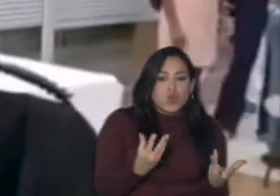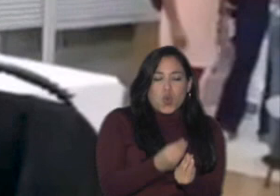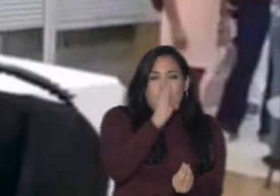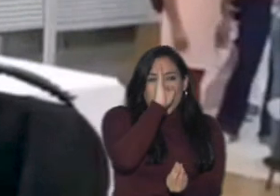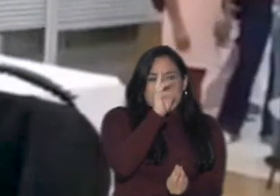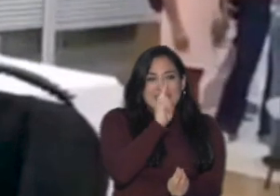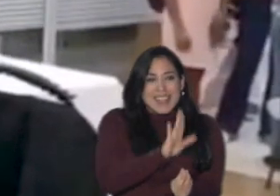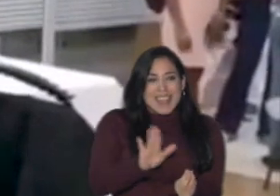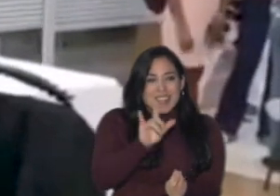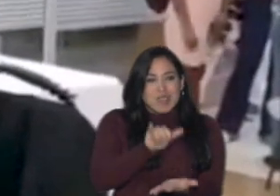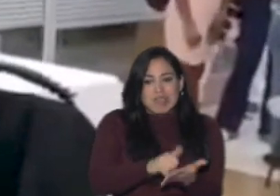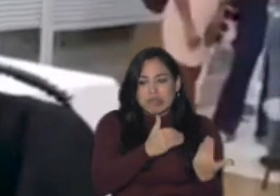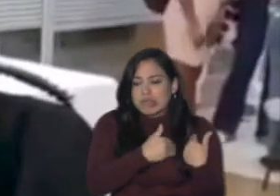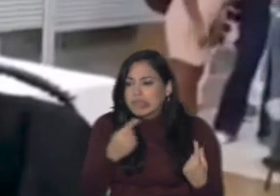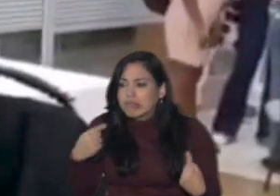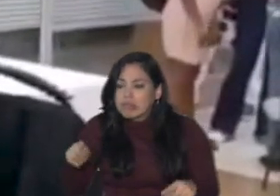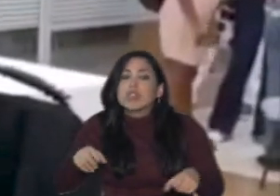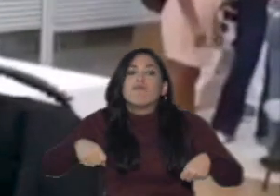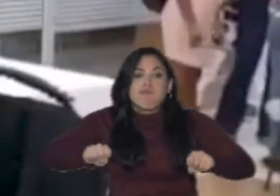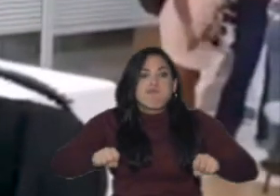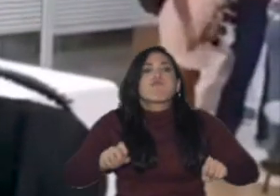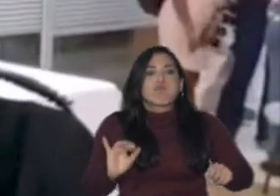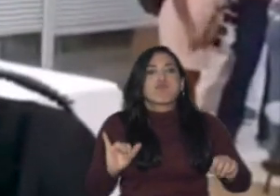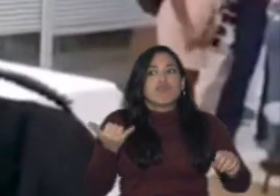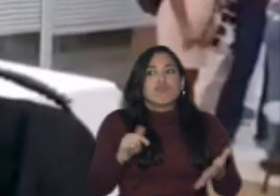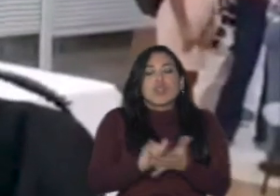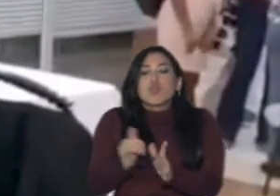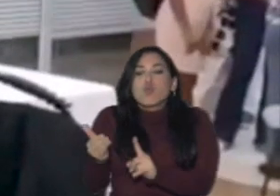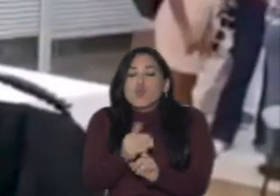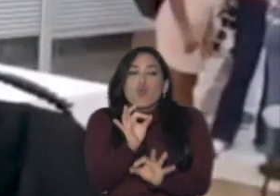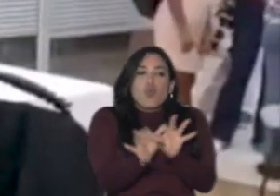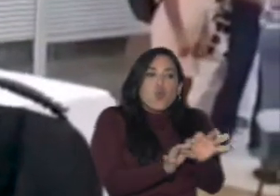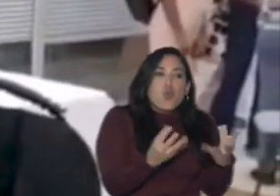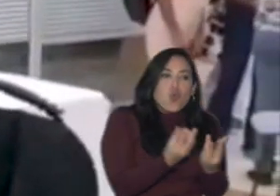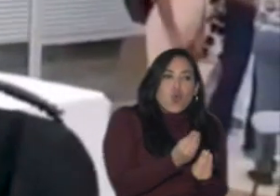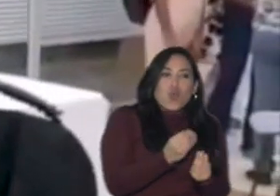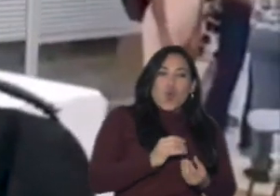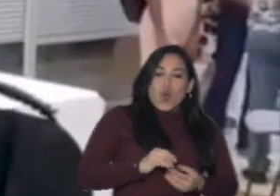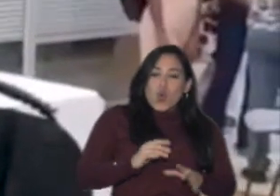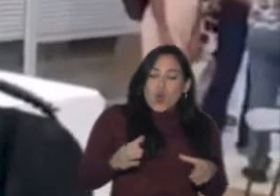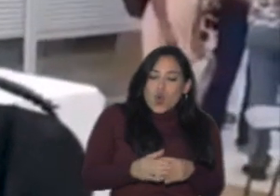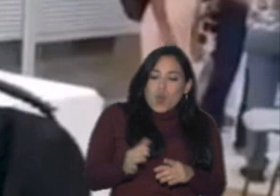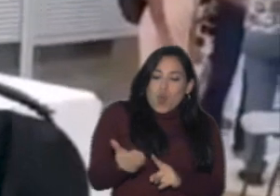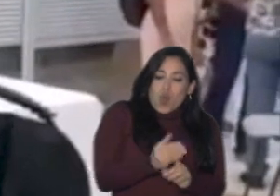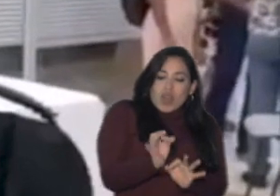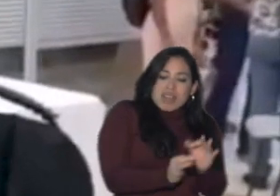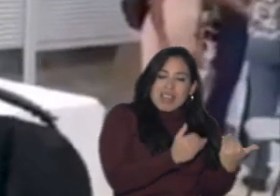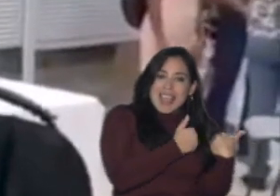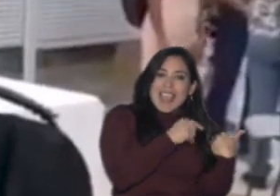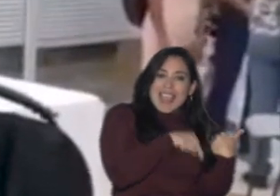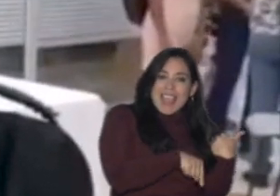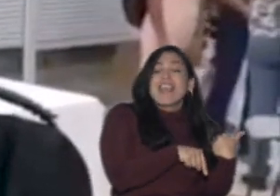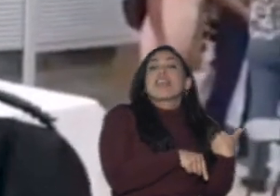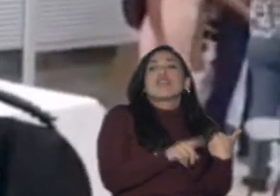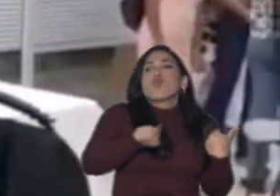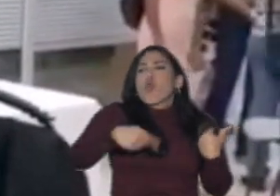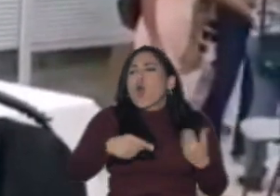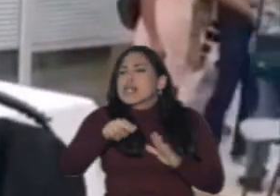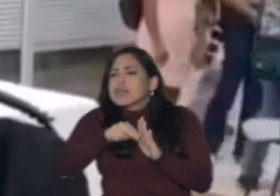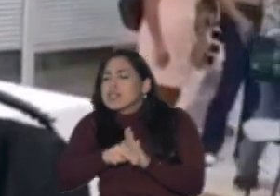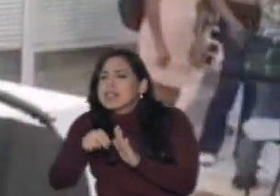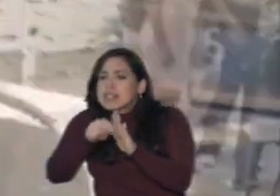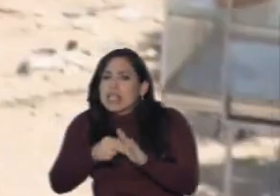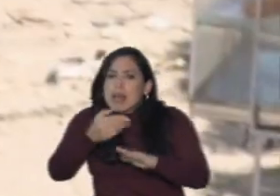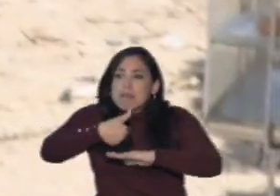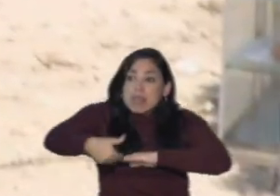Policía Metropolitana, si se está cumpliendo o no los mecanismos de protección por parte de la Unidad Nacional de Protección, así como otras medidas que ellos